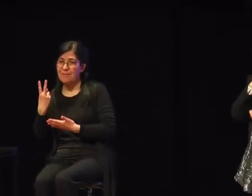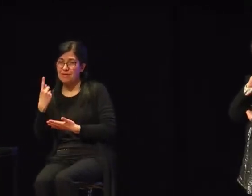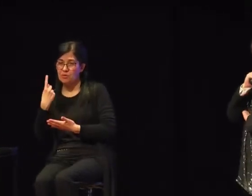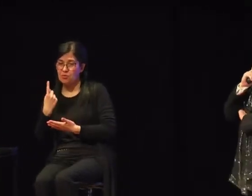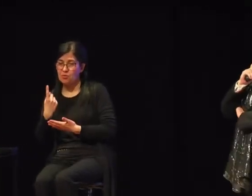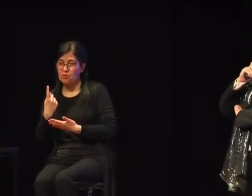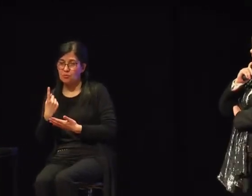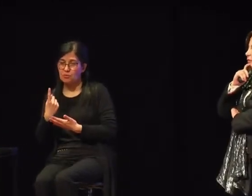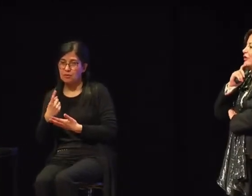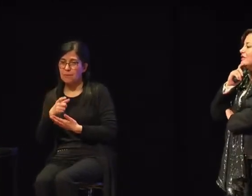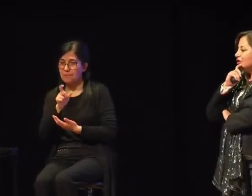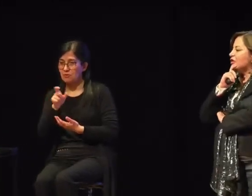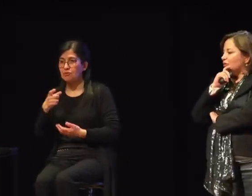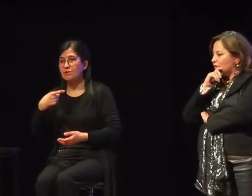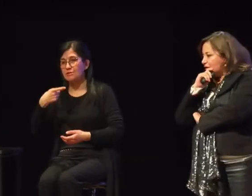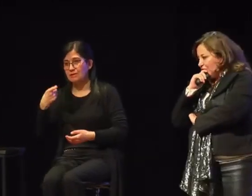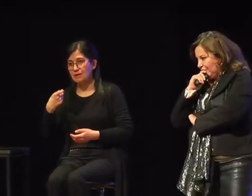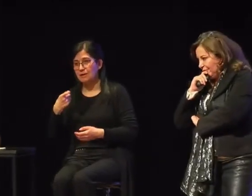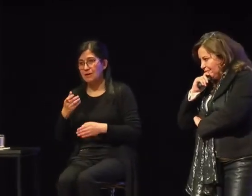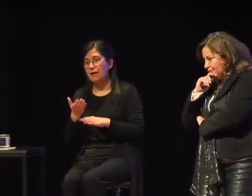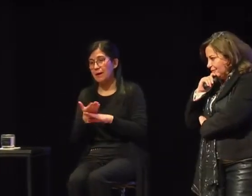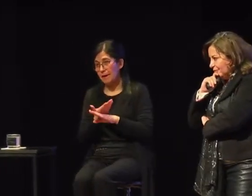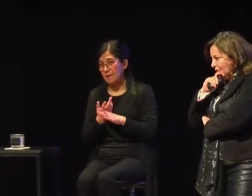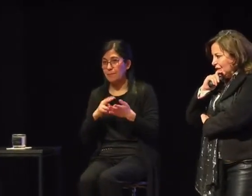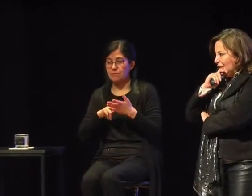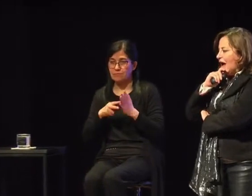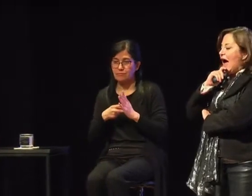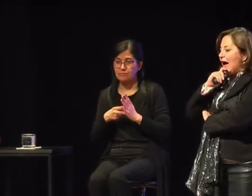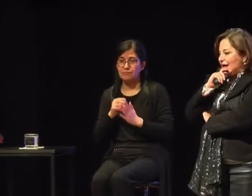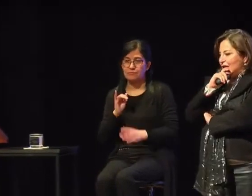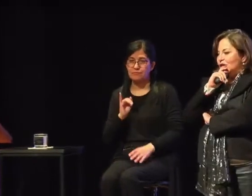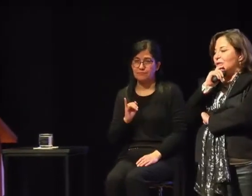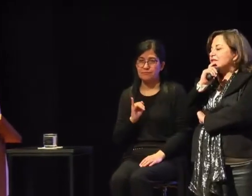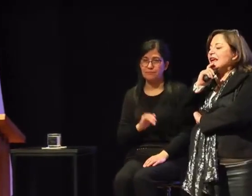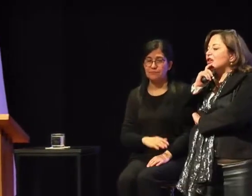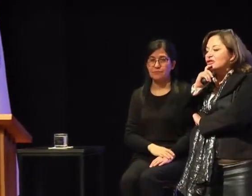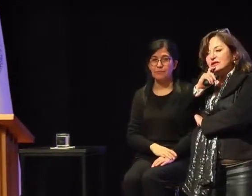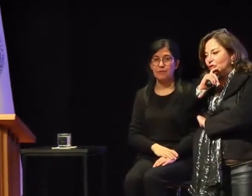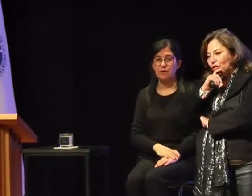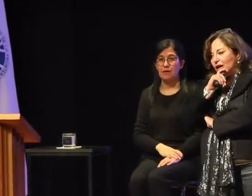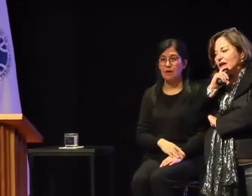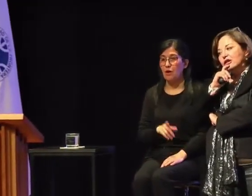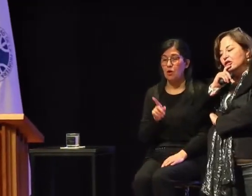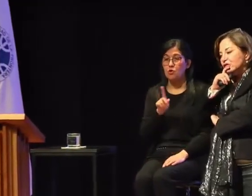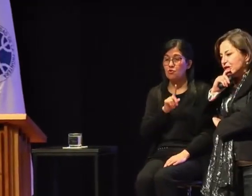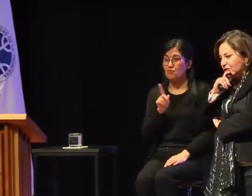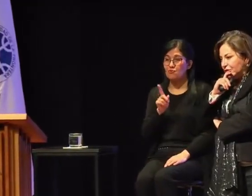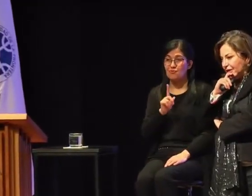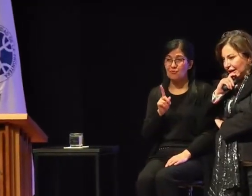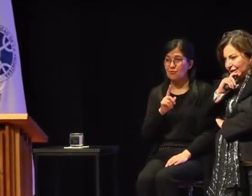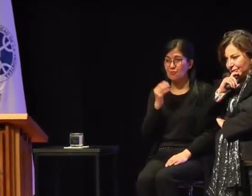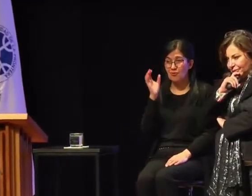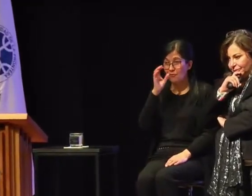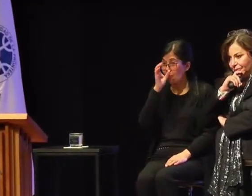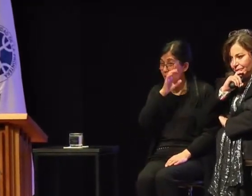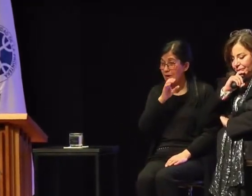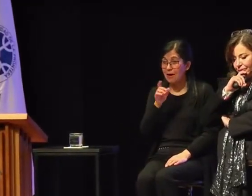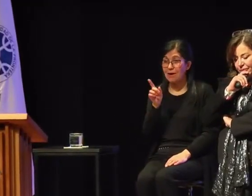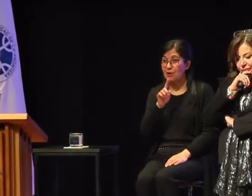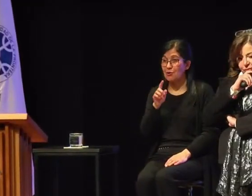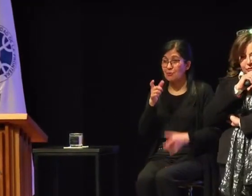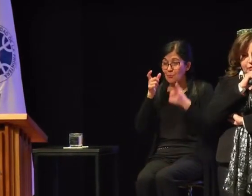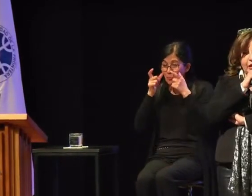egresos. O sea, tenemos lesiones por presión. Hay. Lo que pasa es que no se buscan, no se notifican.